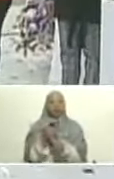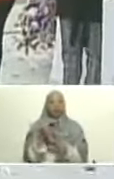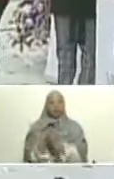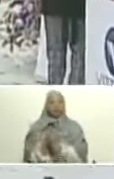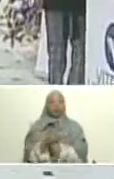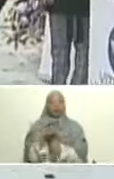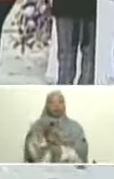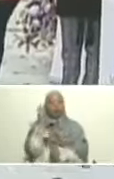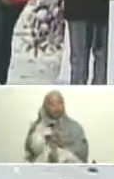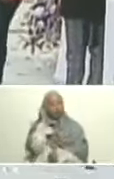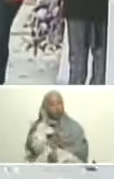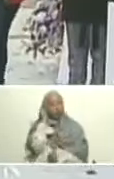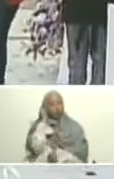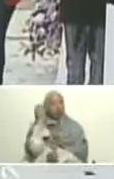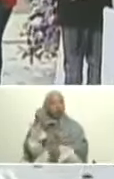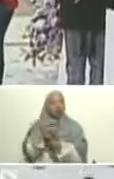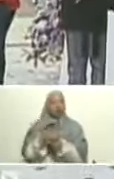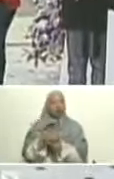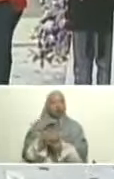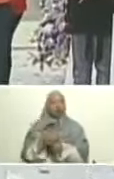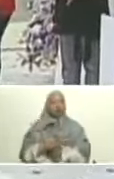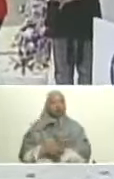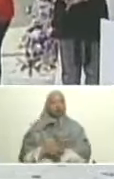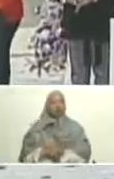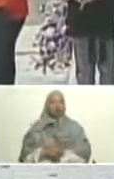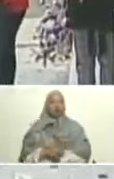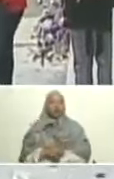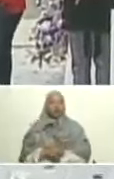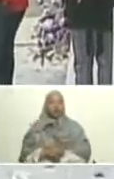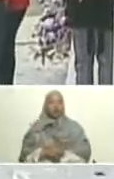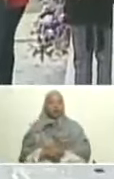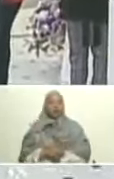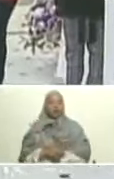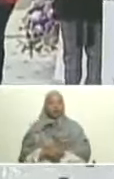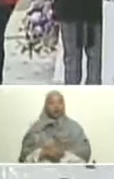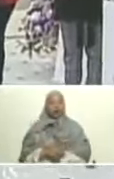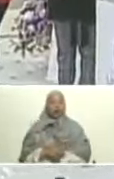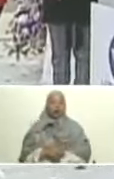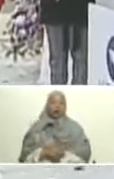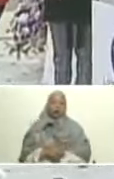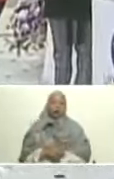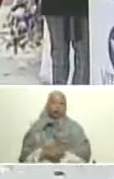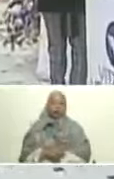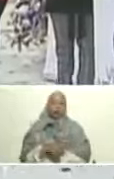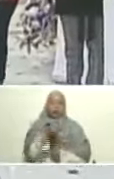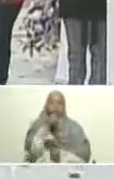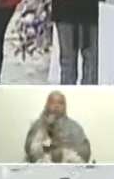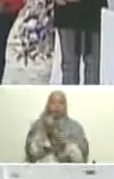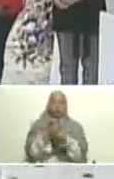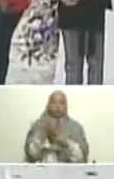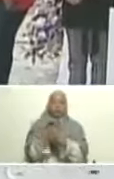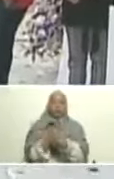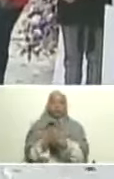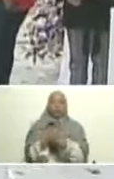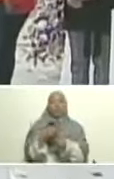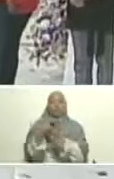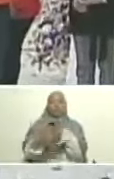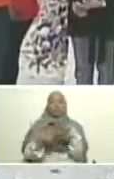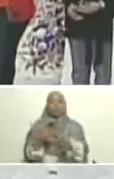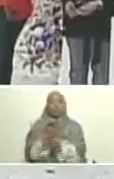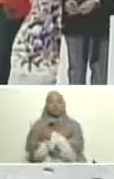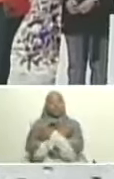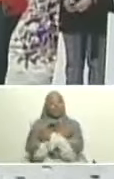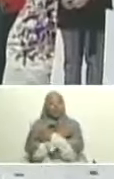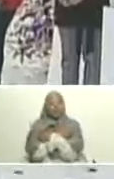una mujer es crédito que se multiplica por 10 en bienes, servicios, empleos,